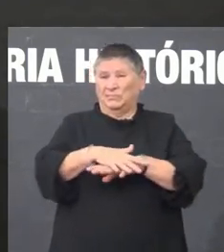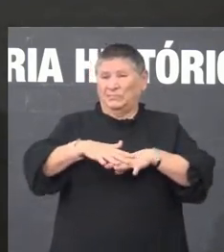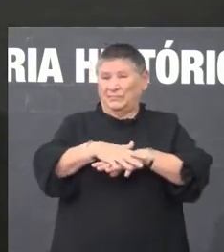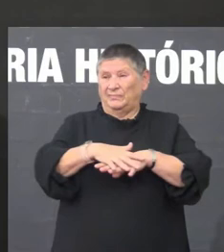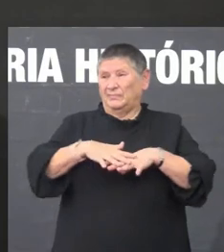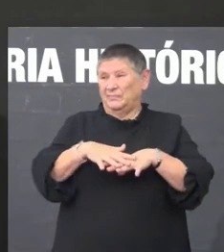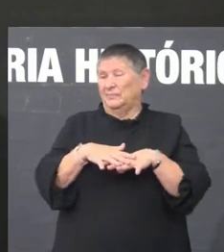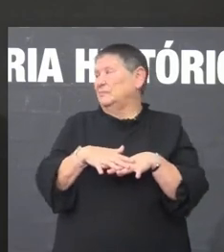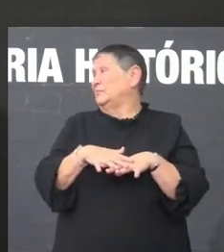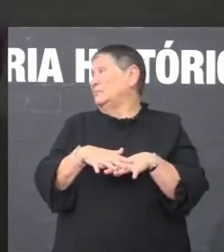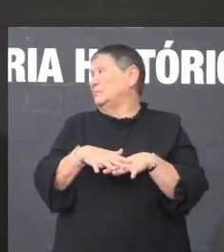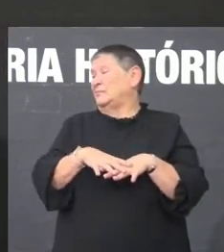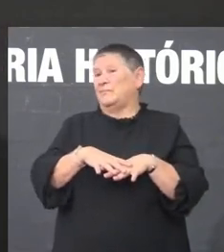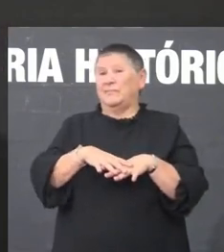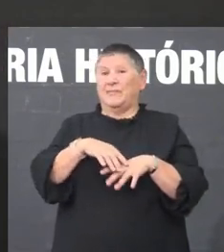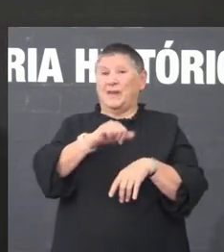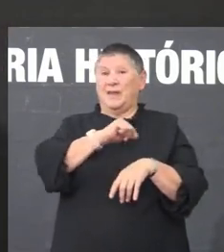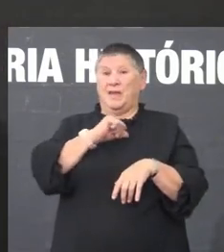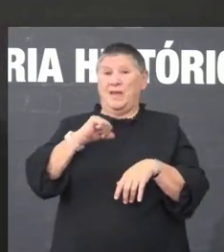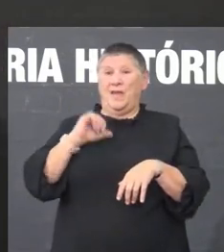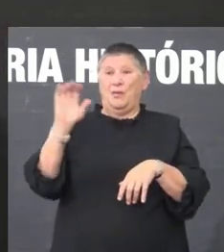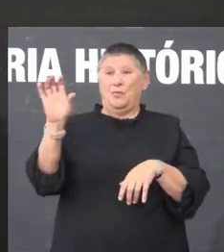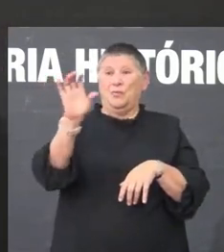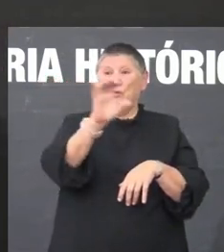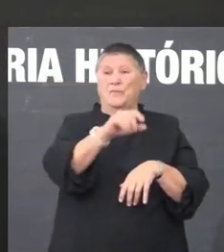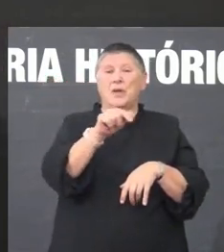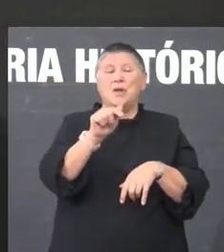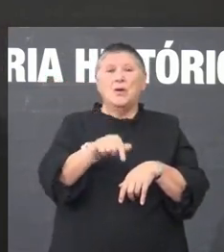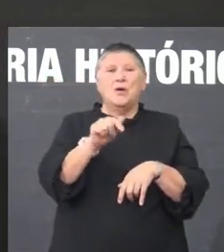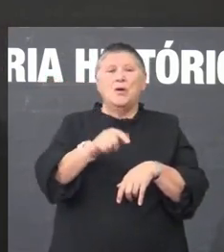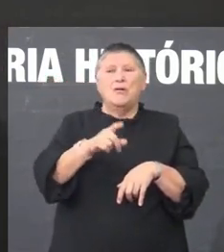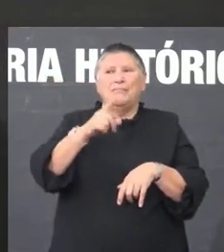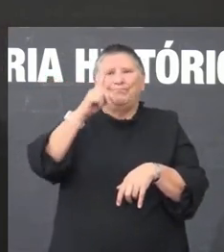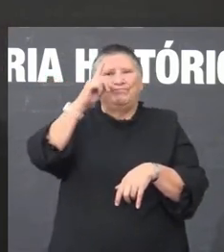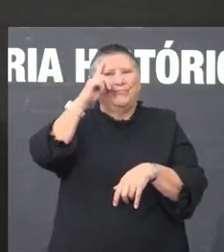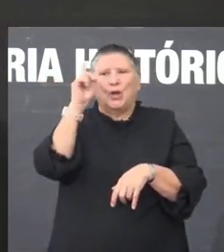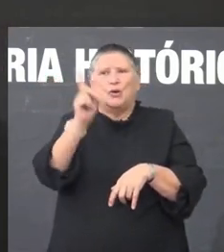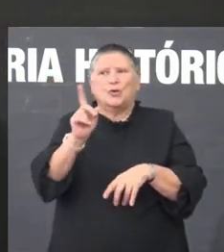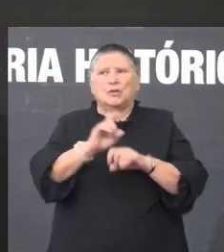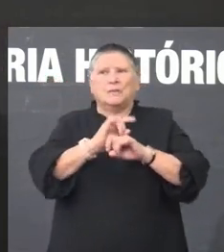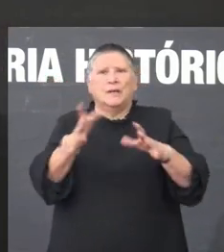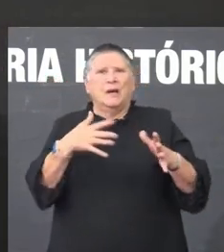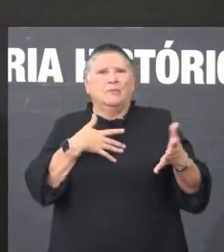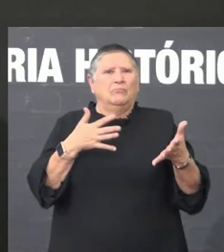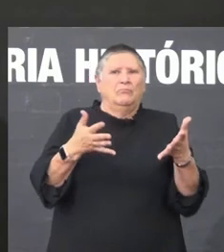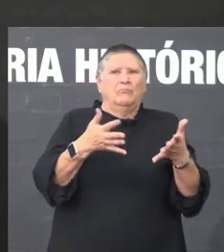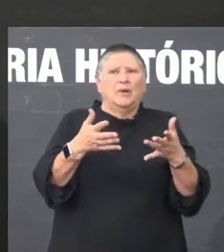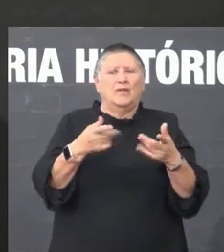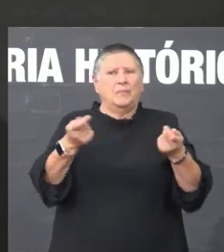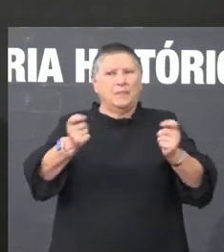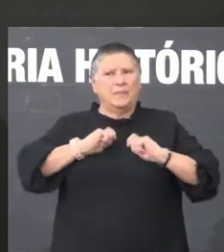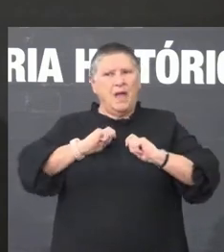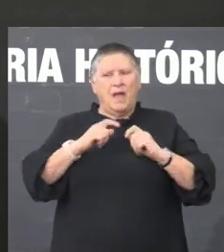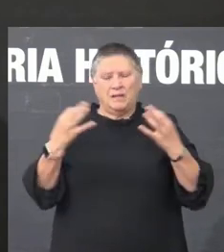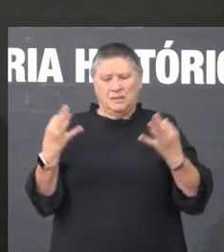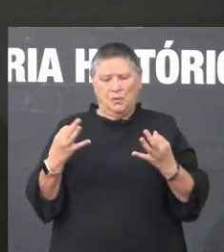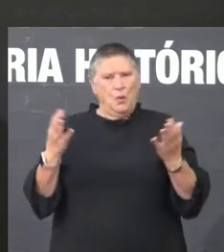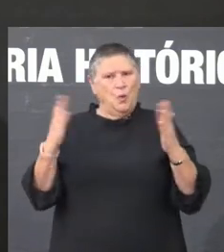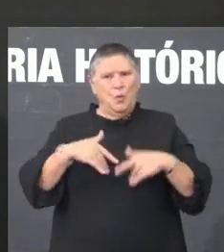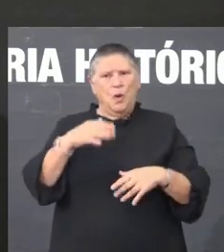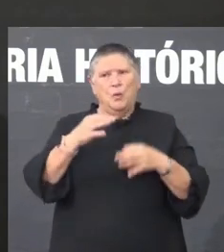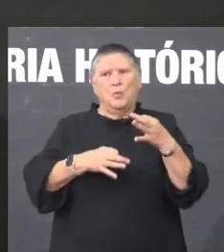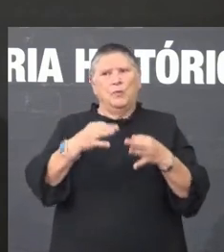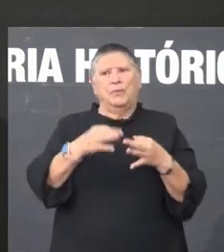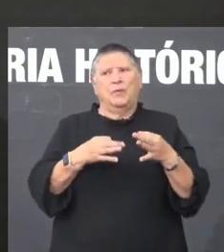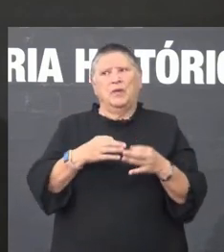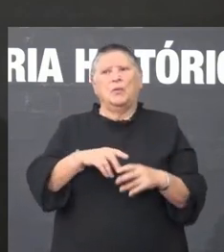entramado autonómico, hoy en día, no sabes muy bien a qué carta quedarte. Hay una inseguridad jurídica terrible, incluso